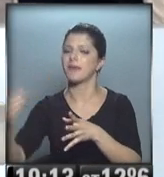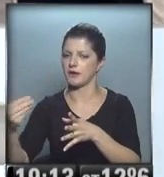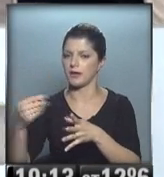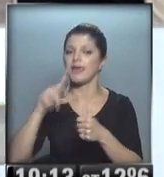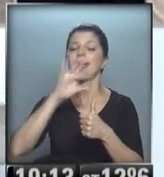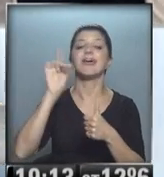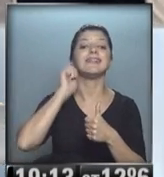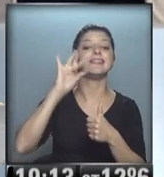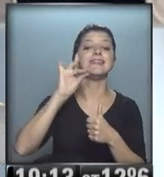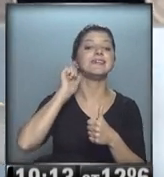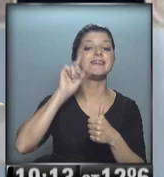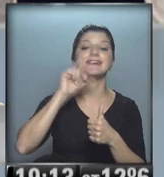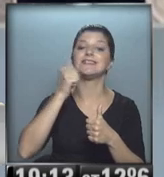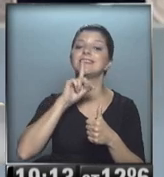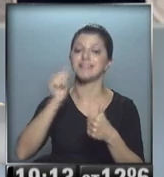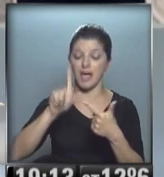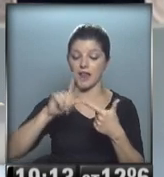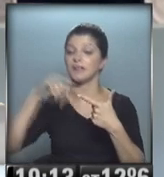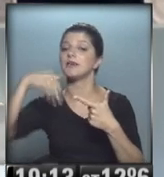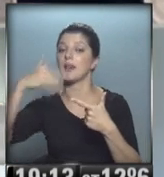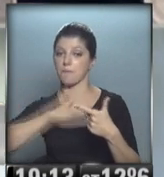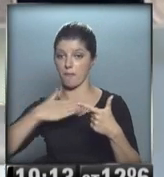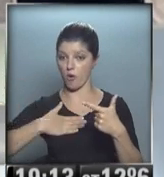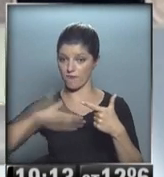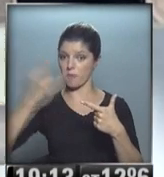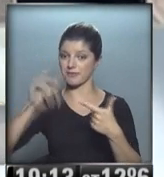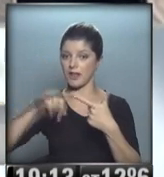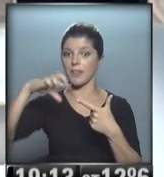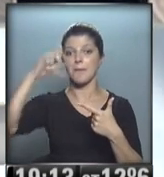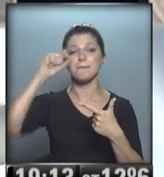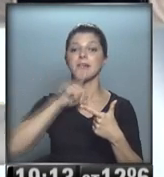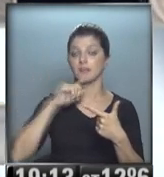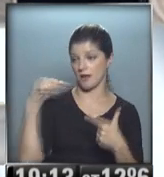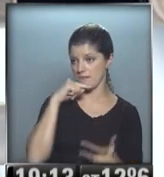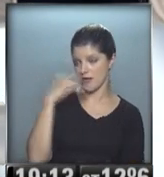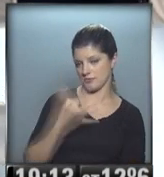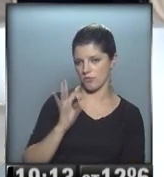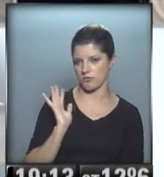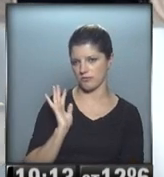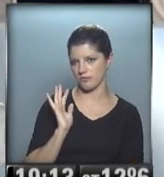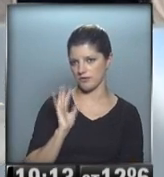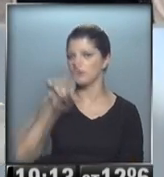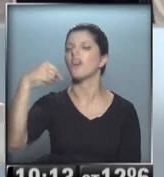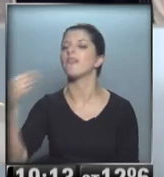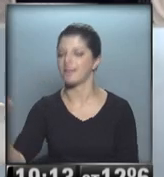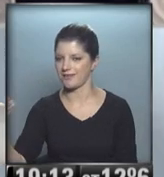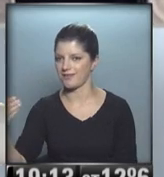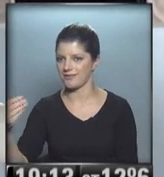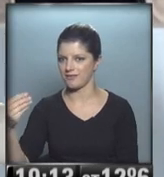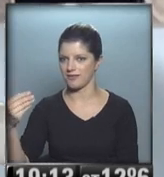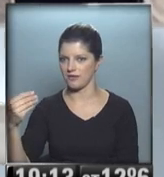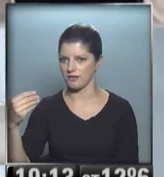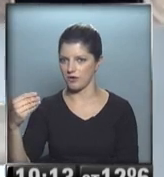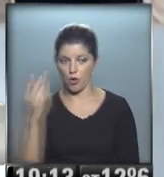digital como el mamógrafo ese especial del PET? Alemán, seguro. ¿De qué origen es? ¿Cuánto?